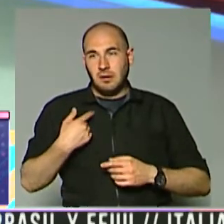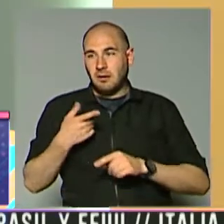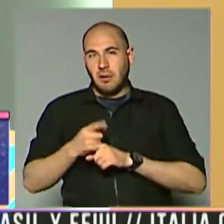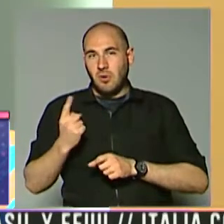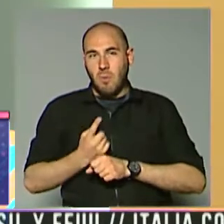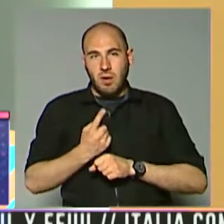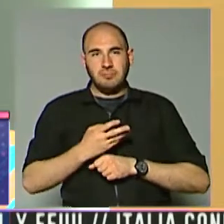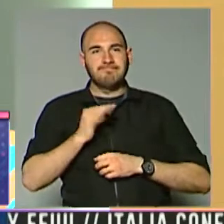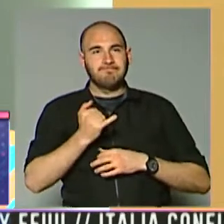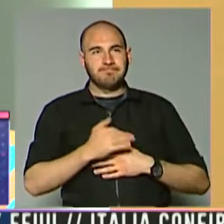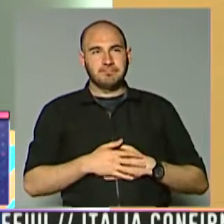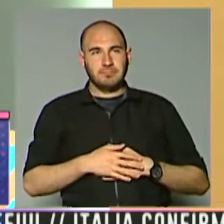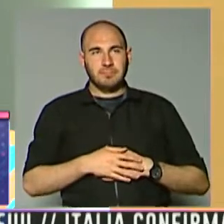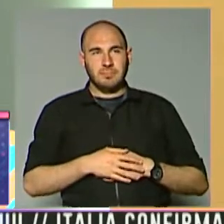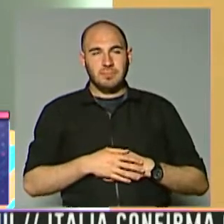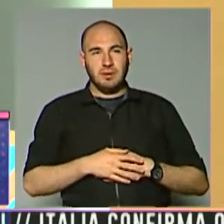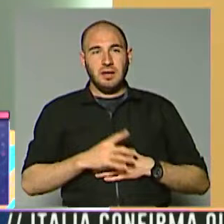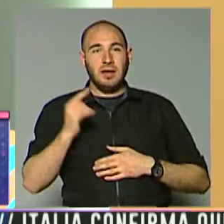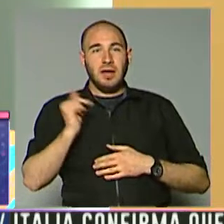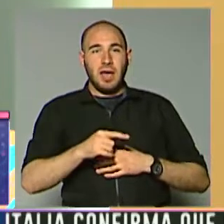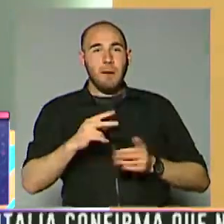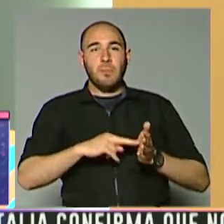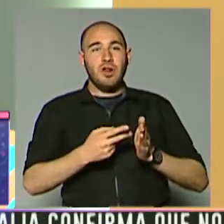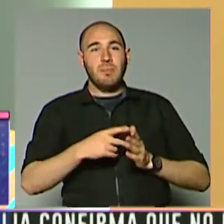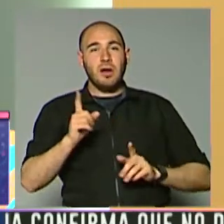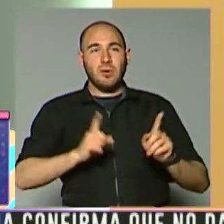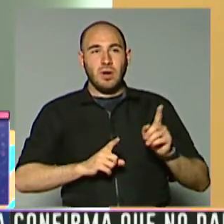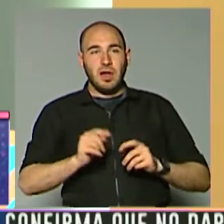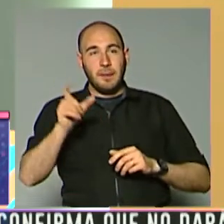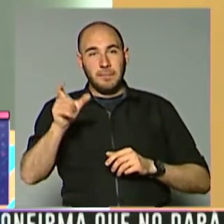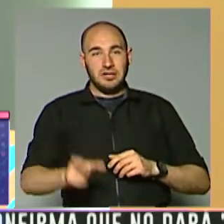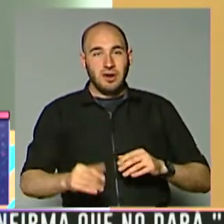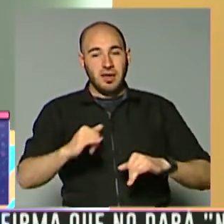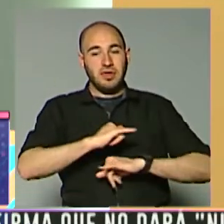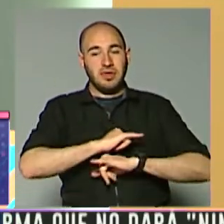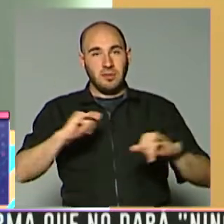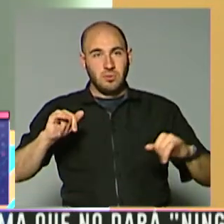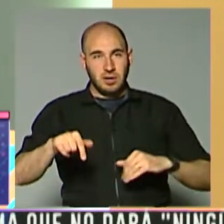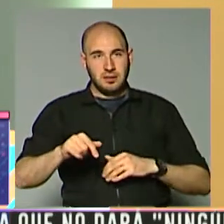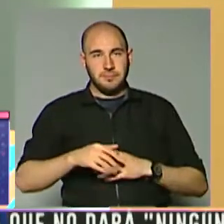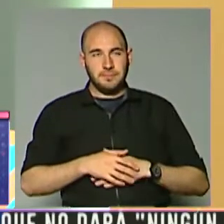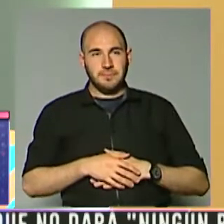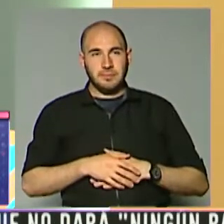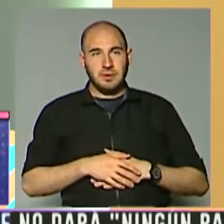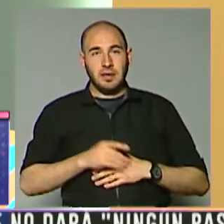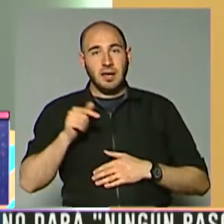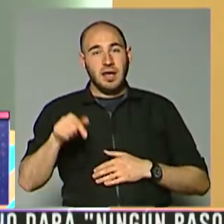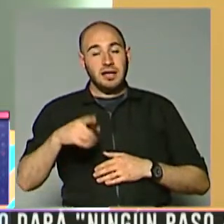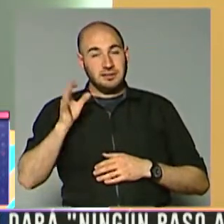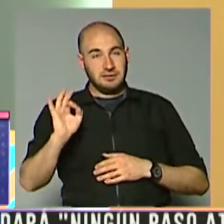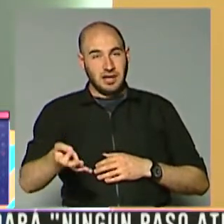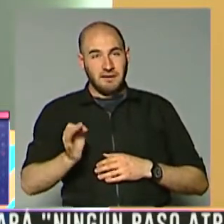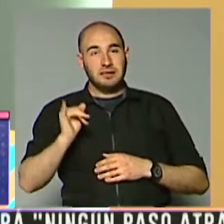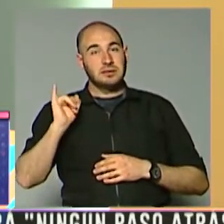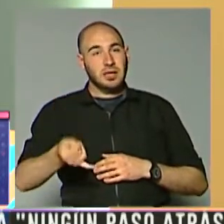¿no? Sí, a ver, en realidad ahí el principal problema es que quien hace esa divulgación tiene que tener